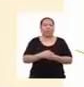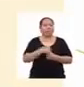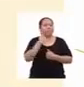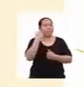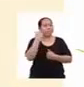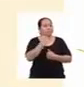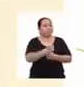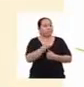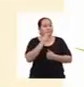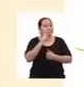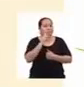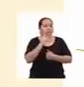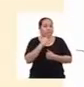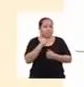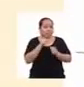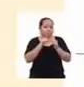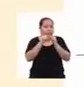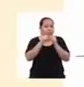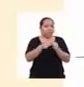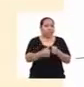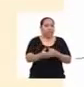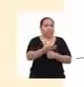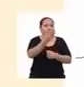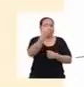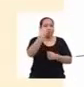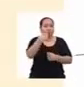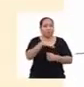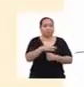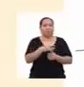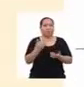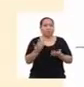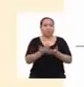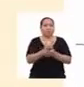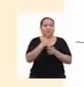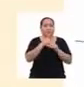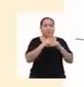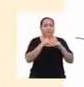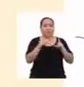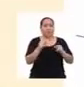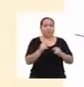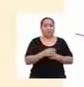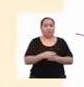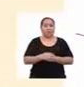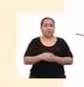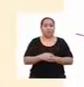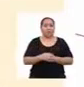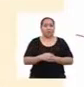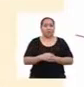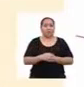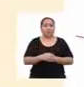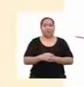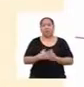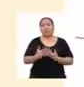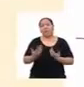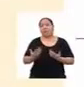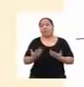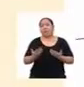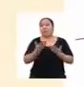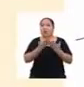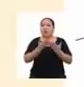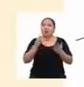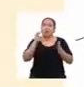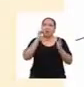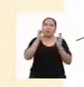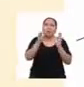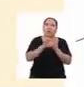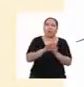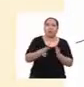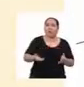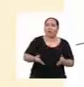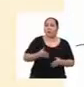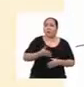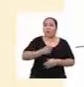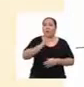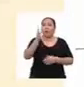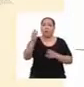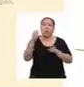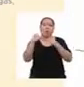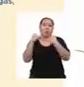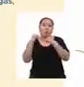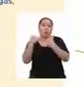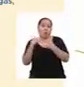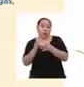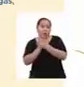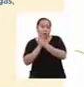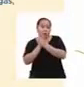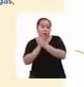Excelente, Rodrigo. Continuemos con lo que sería un nuevo párrafo. Actividades como ir a jugar con nuestros amigos y